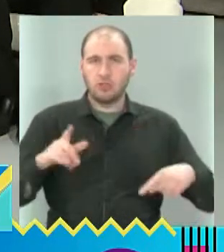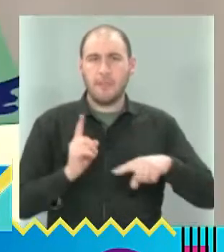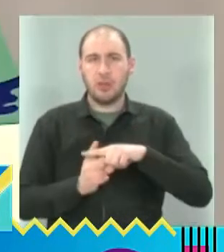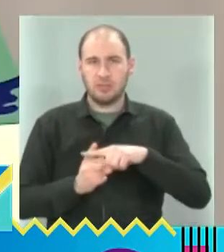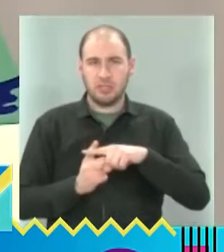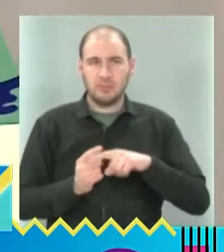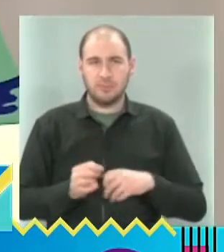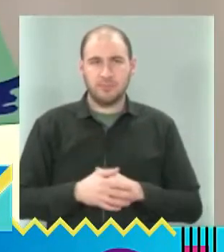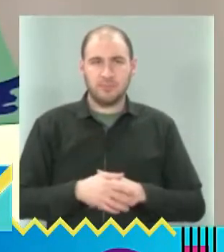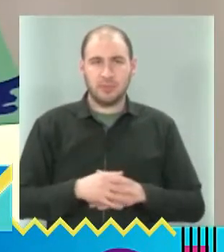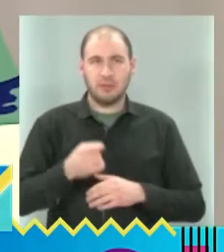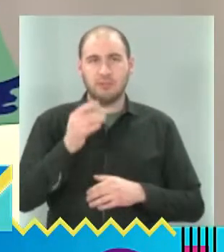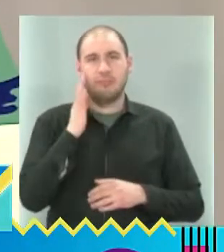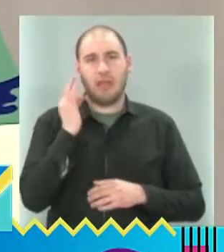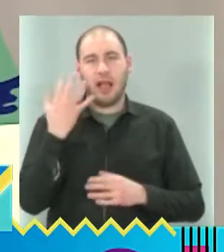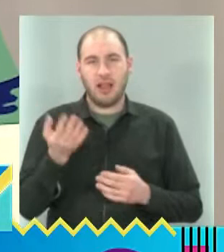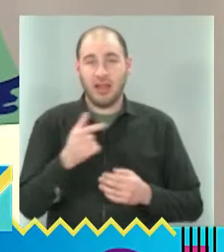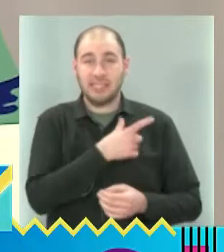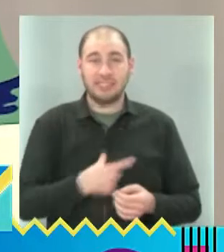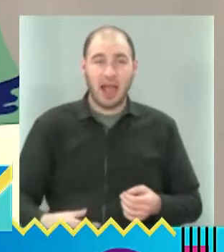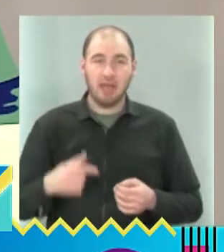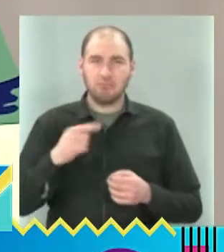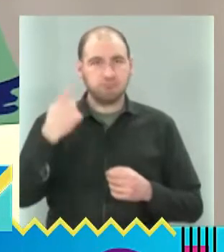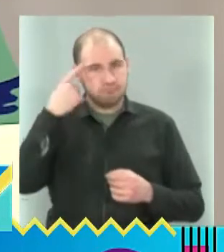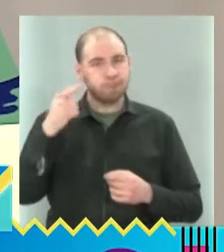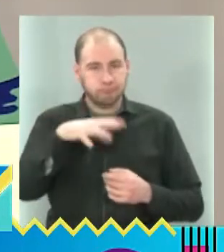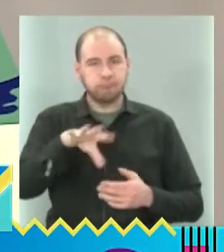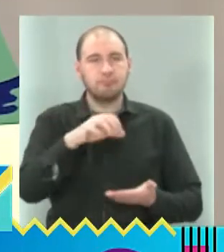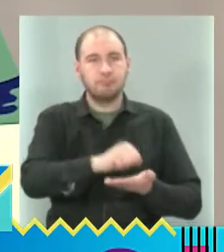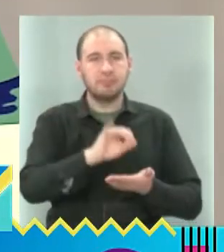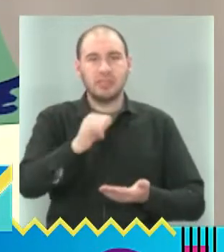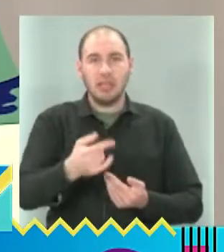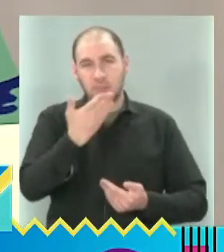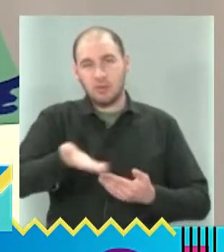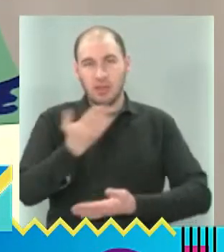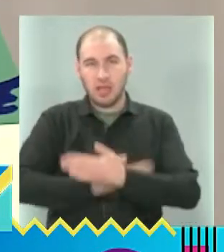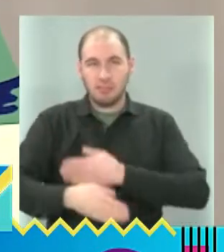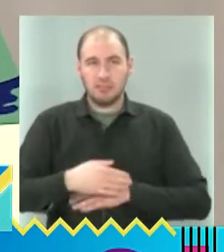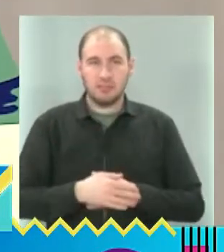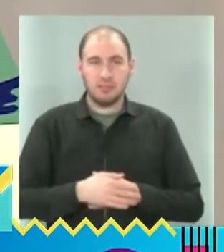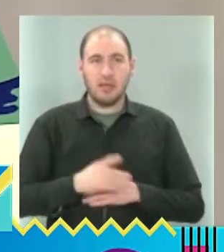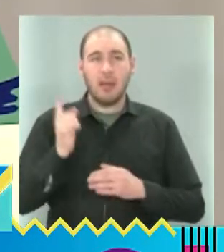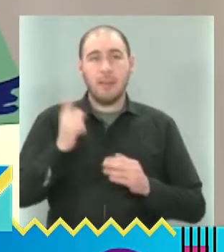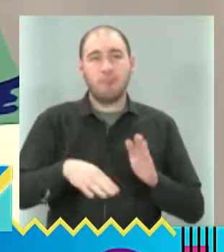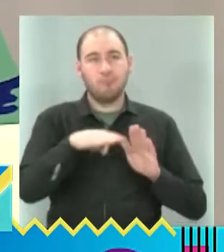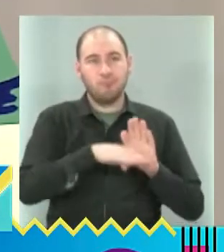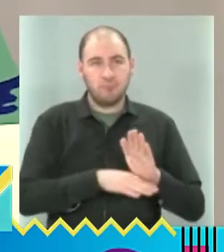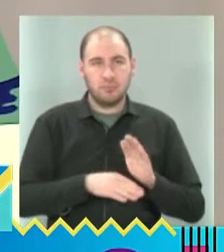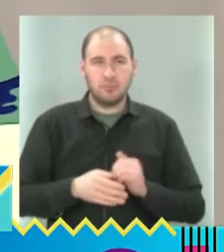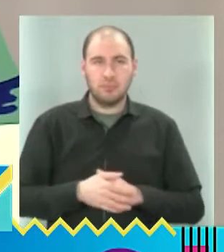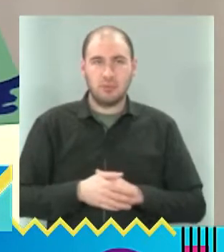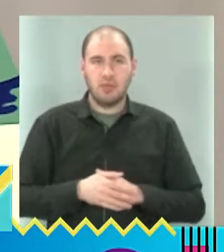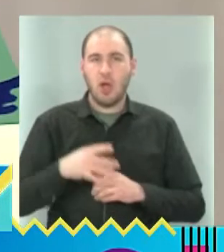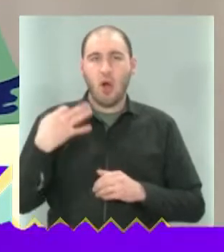de esto es que, por lo menos desde el Estado, se piensa en un lugar para las personas con discapacidad, estableciéndose de alguna manera